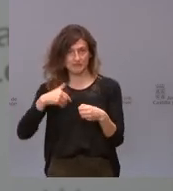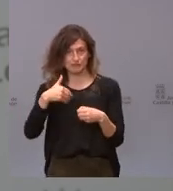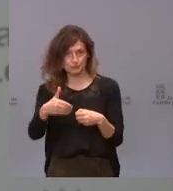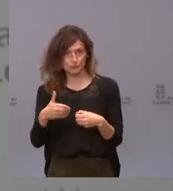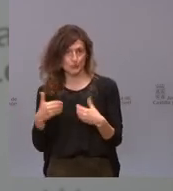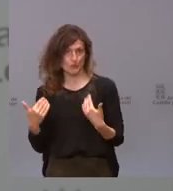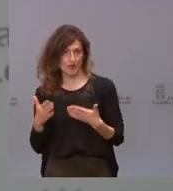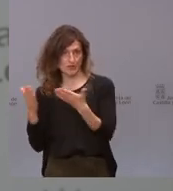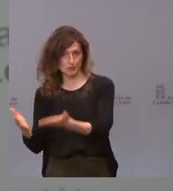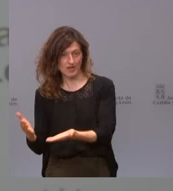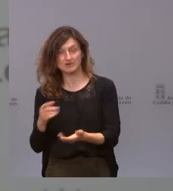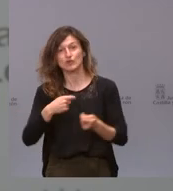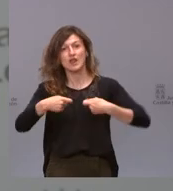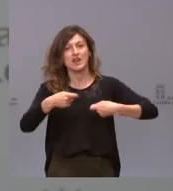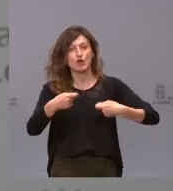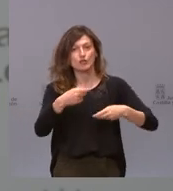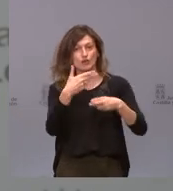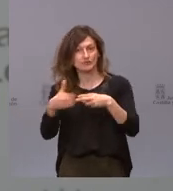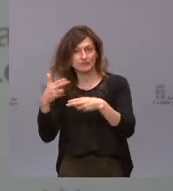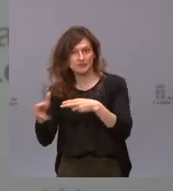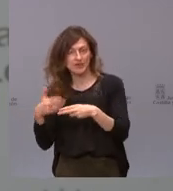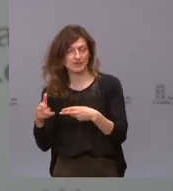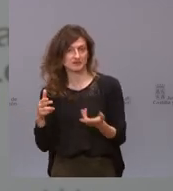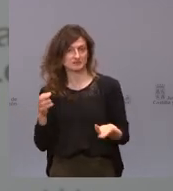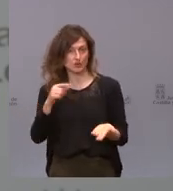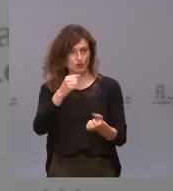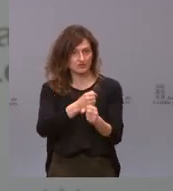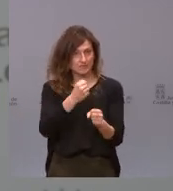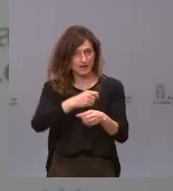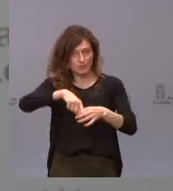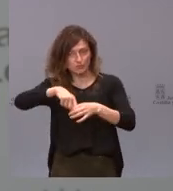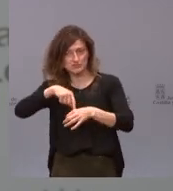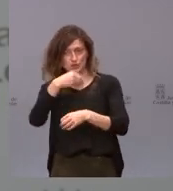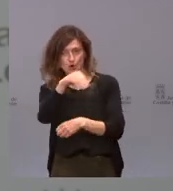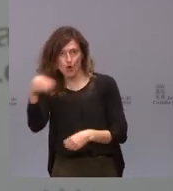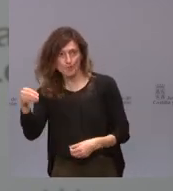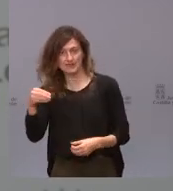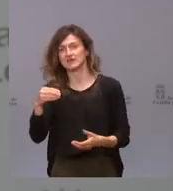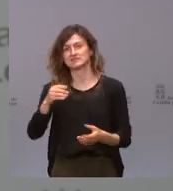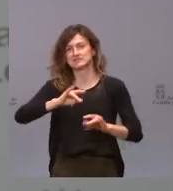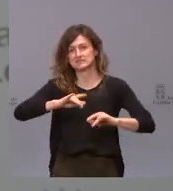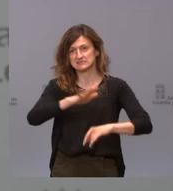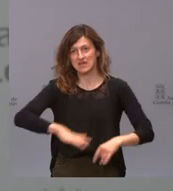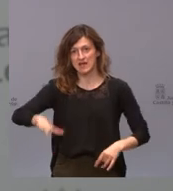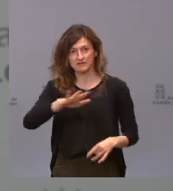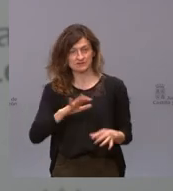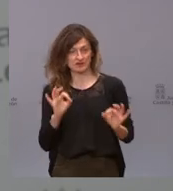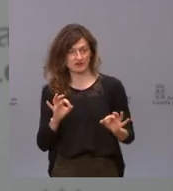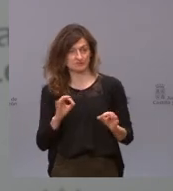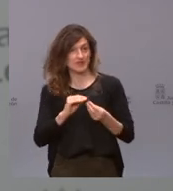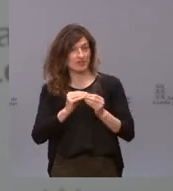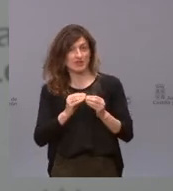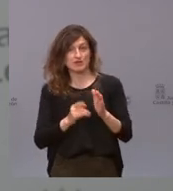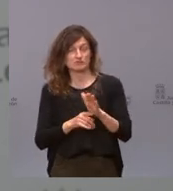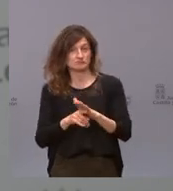por tanto son negocios actividades productivas primeros puestos de trabajo gente joven gente de esta tierra que lo que está haciendo es desarrollar un proyecto